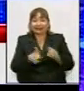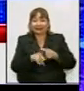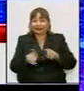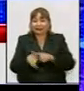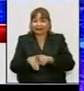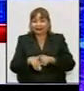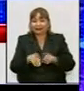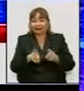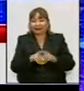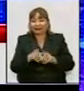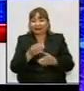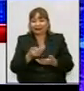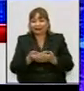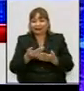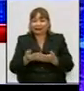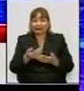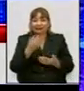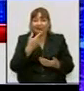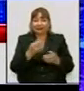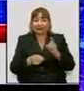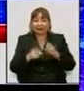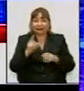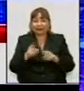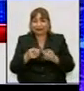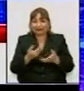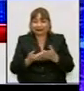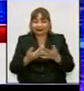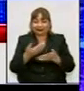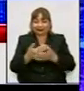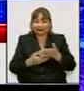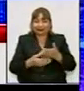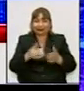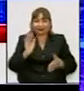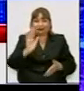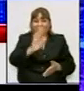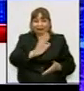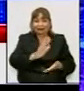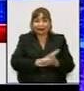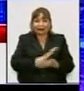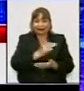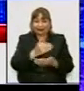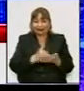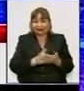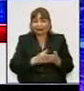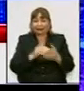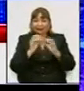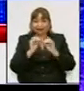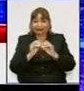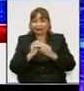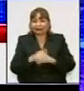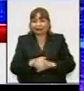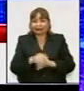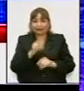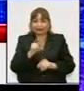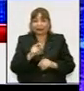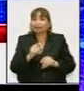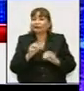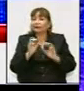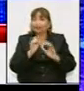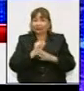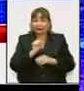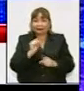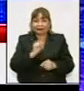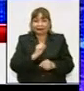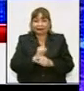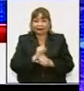por supuesto, la presentación de algunos funcionarios durante su gestión, pues concluye esta sesión de la